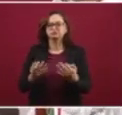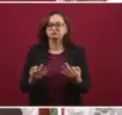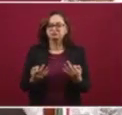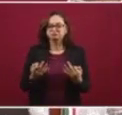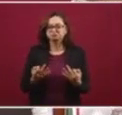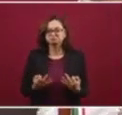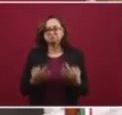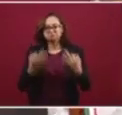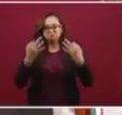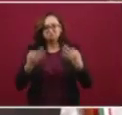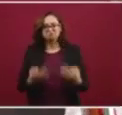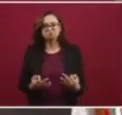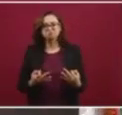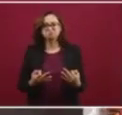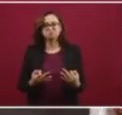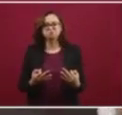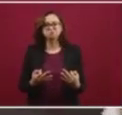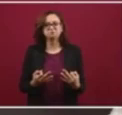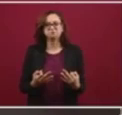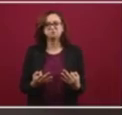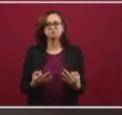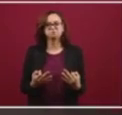oficial, no se